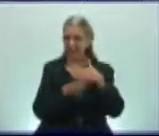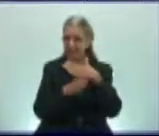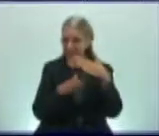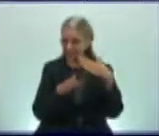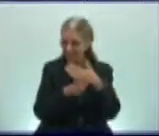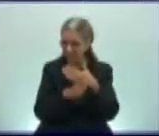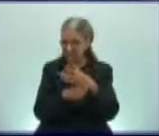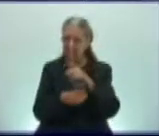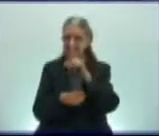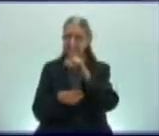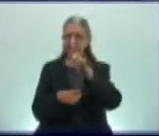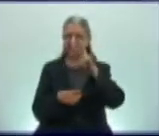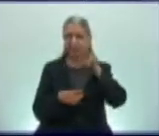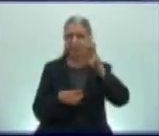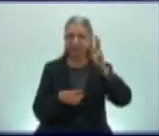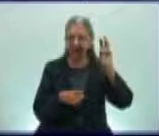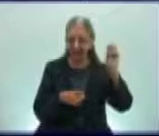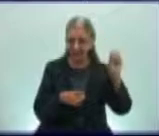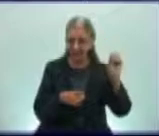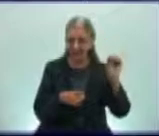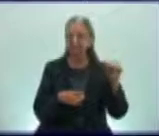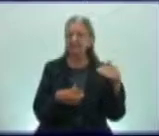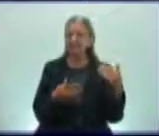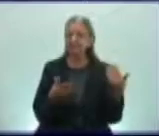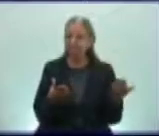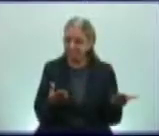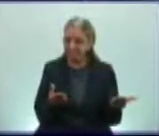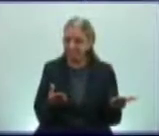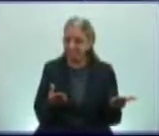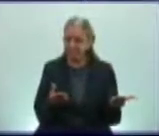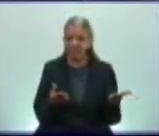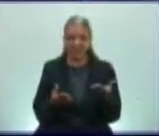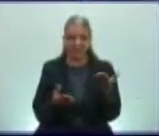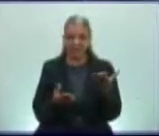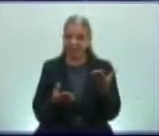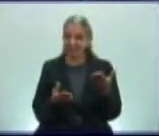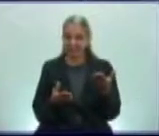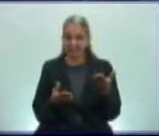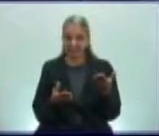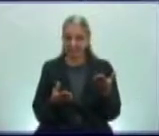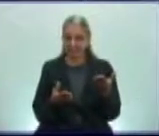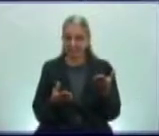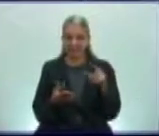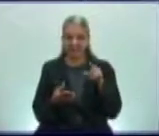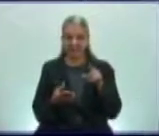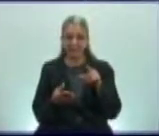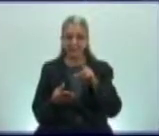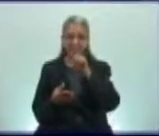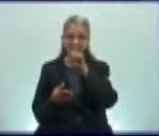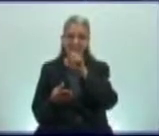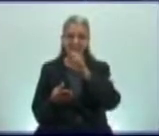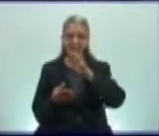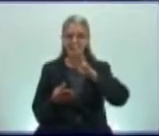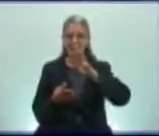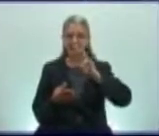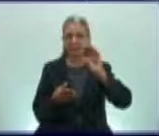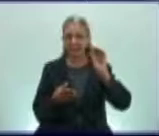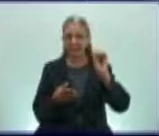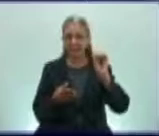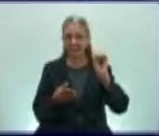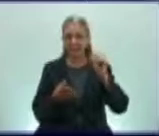la mitad de 130, entonces rápidamente podré calcular el